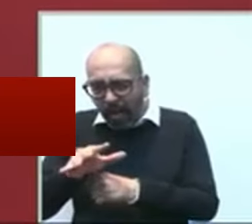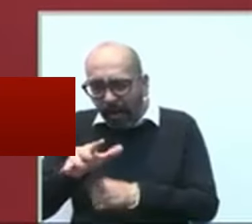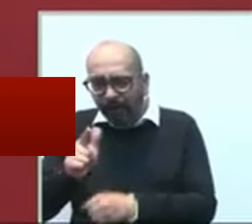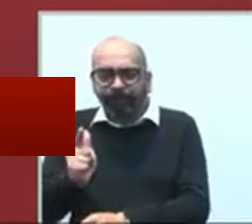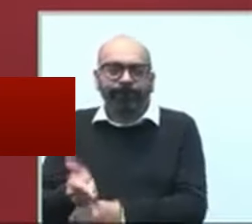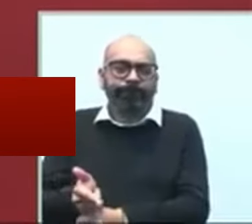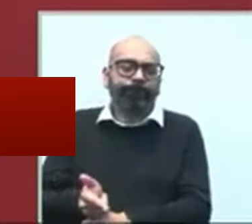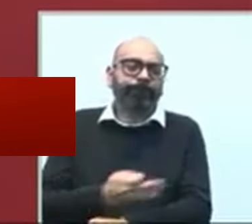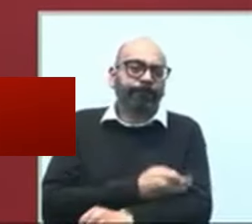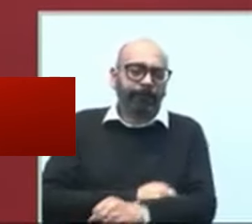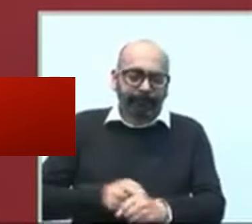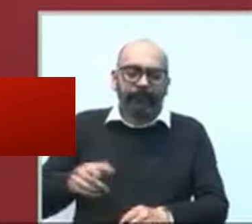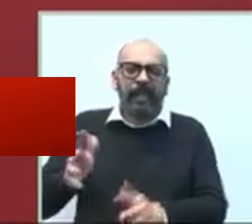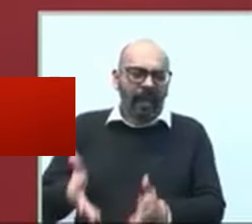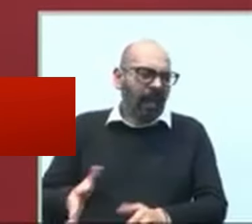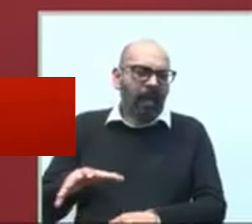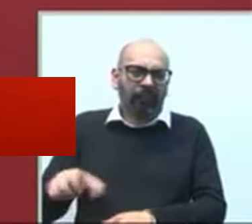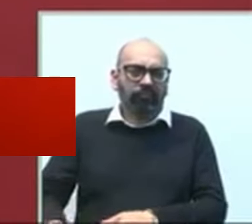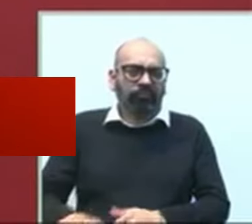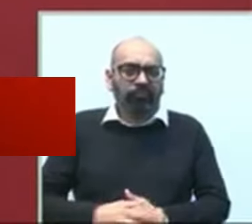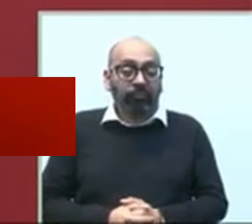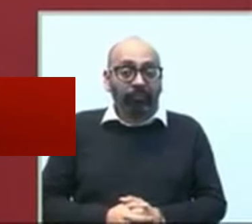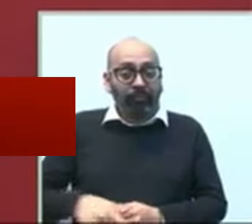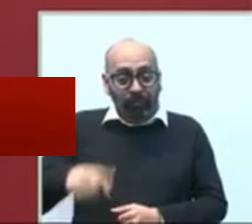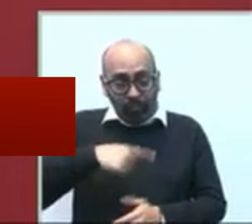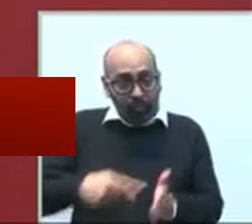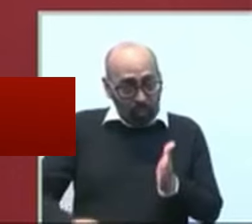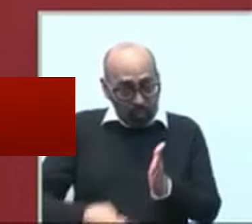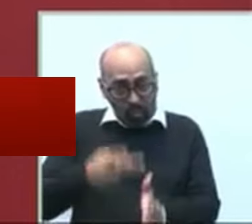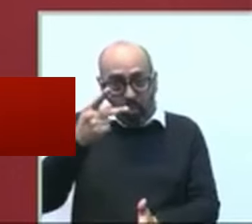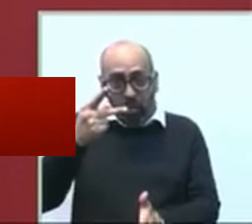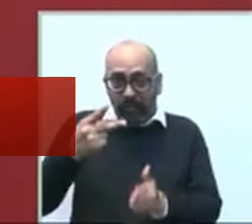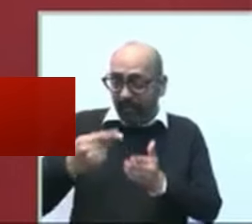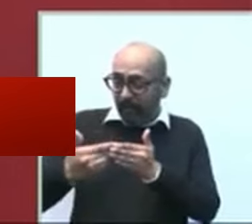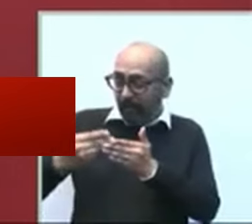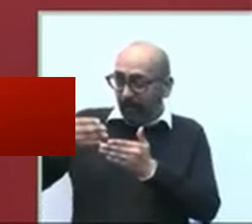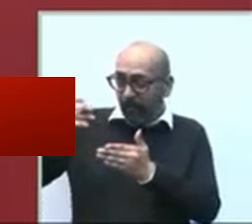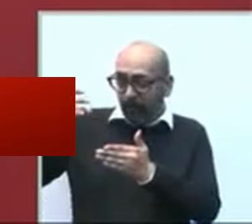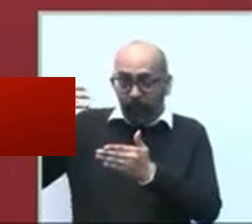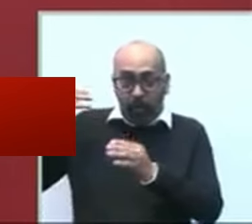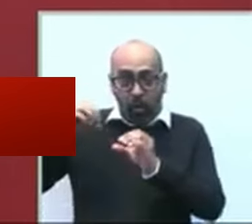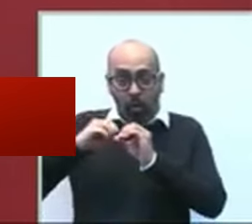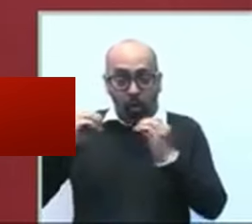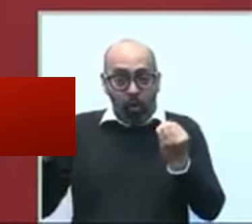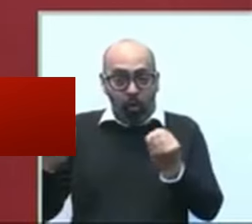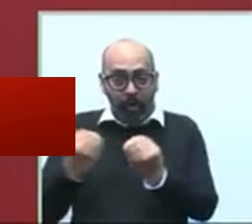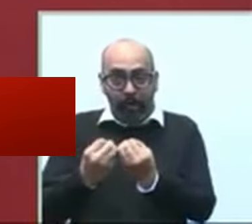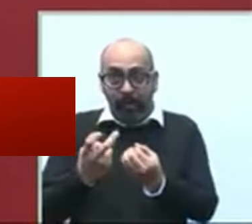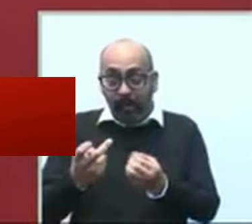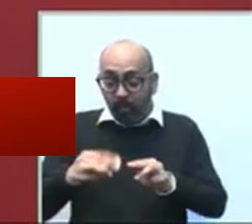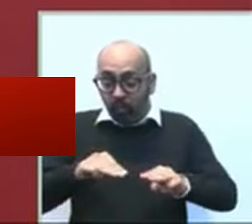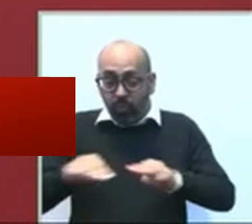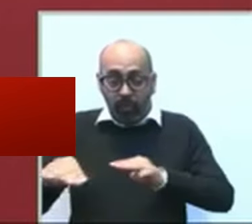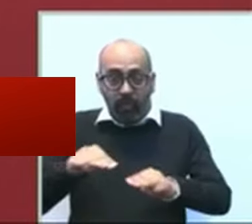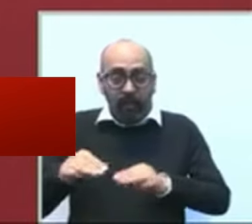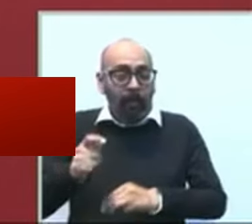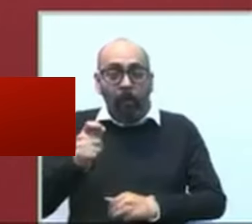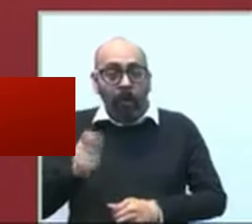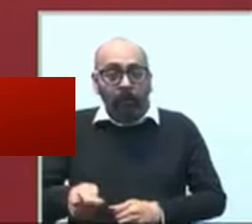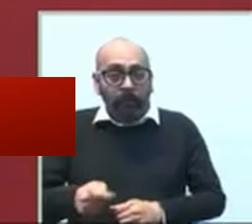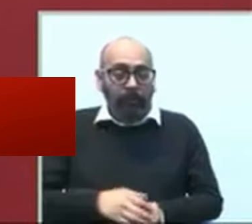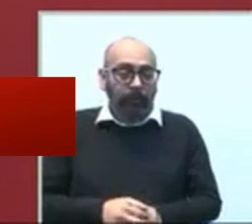comités seccionales. Está el claro ejemplo ahora de la reforma judicial. El pueblo de México decide, el 2 de junio, como una plataforma de la presidenta